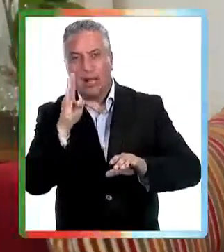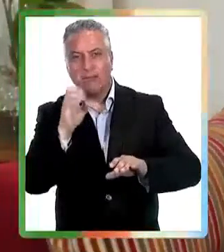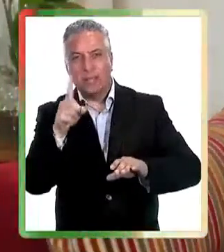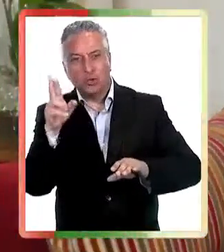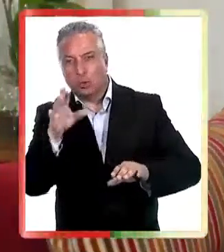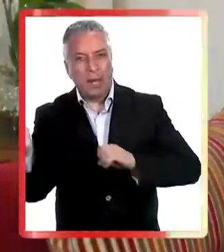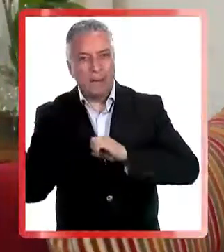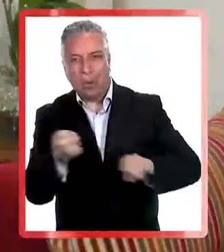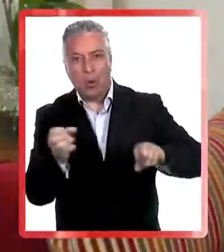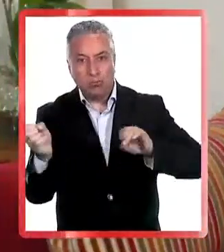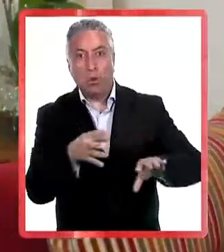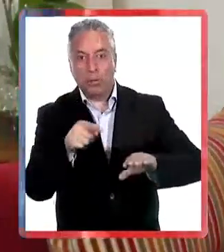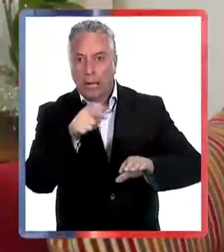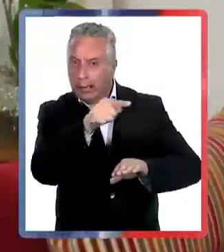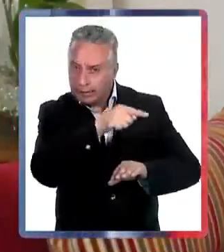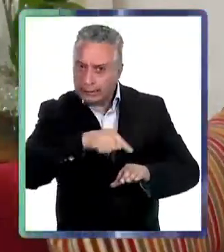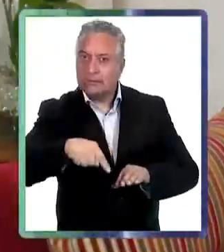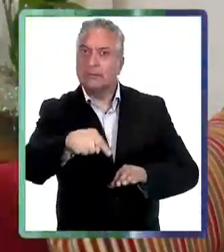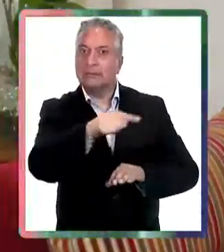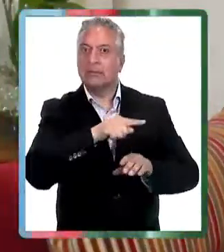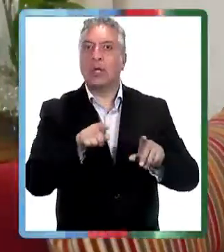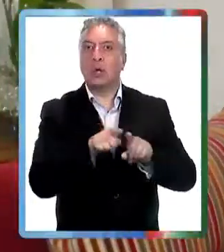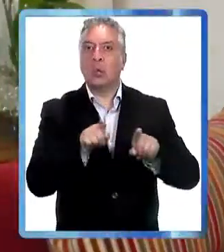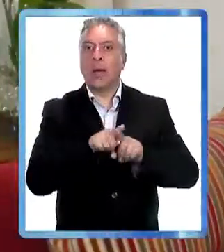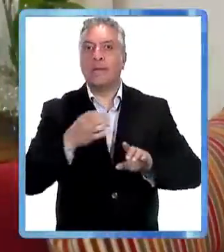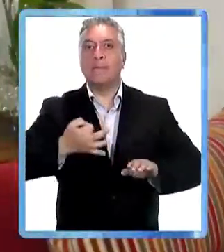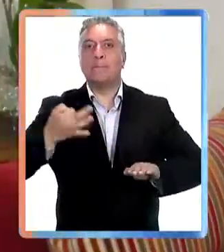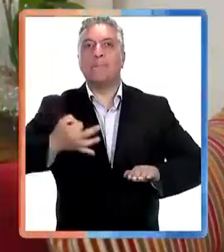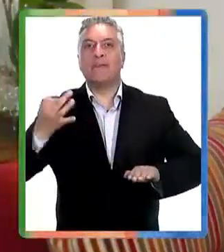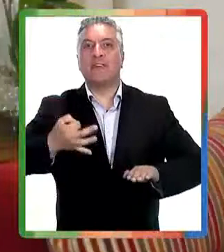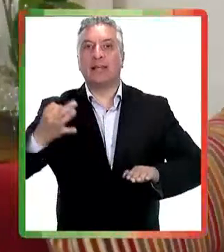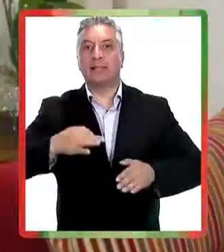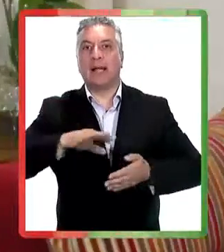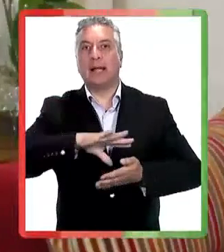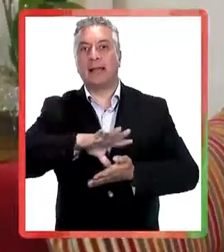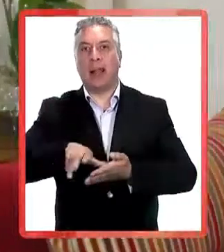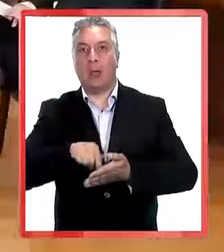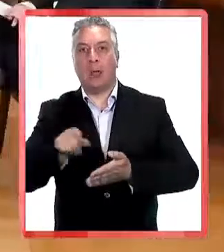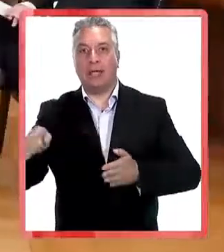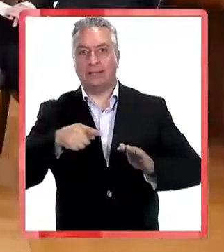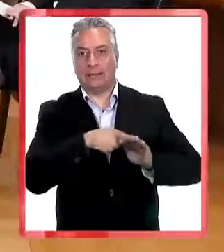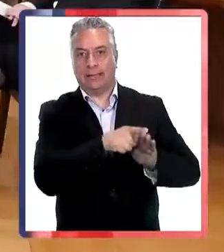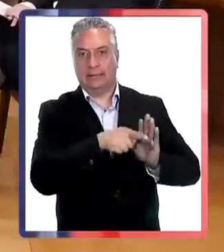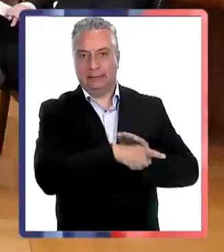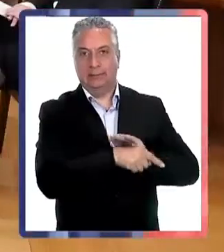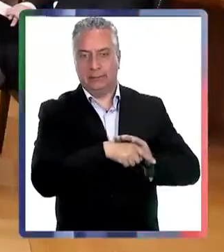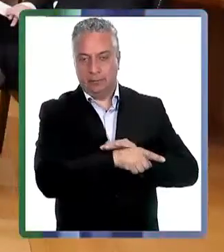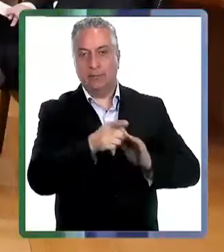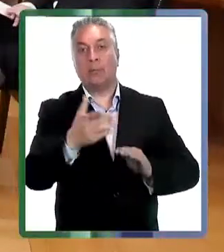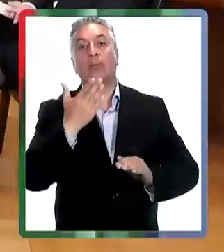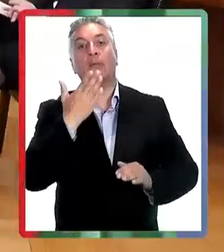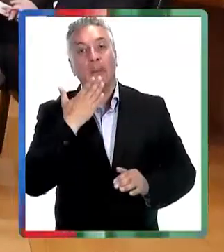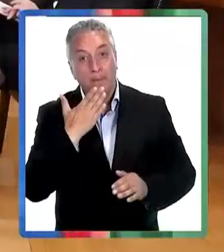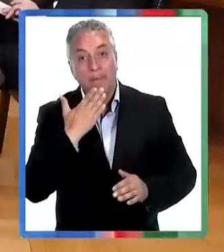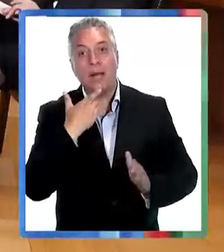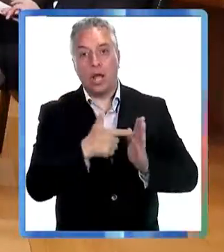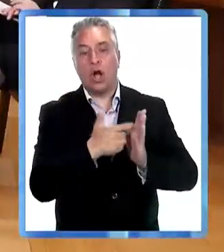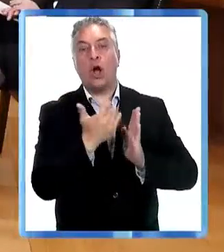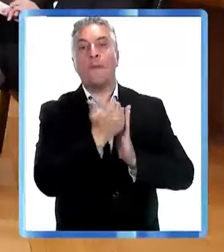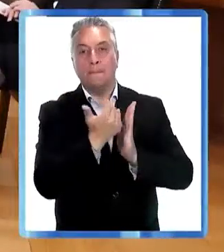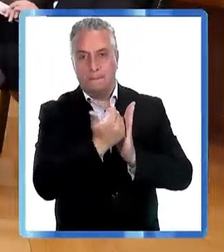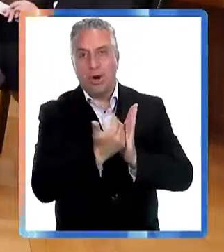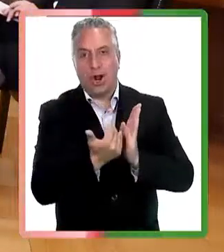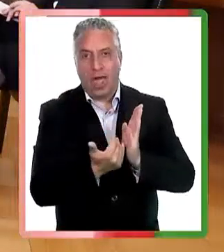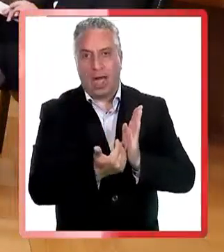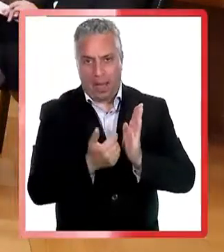mugre, basura, qué sé yo, son a veces esas guaridas perfectas para la delincuencia. Entonces también va a haber un